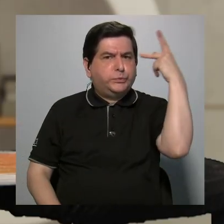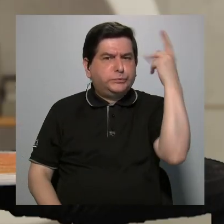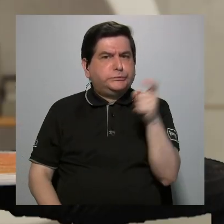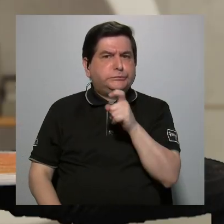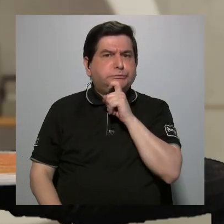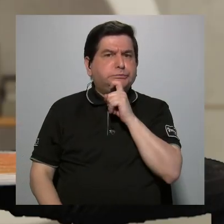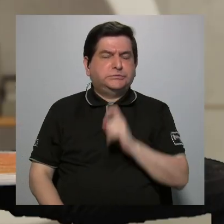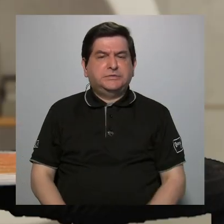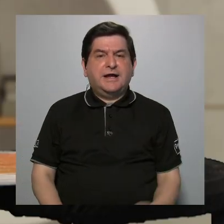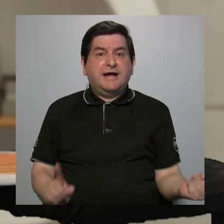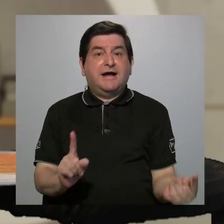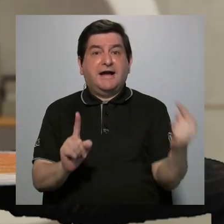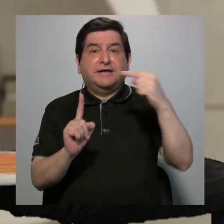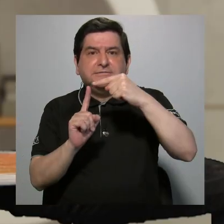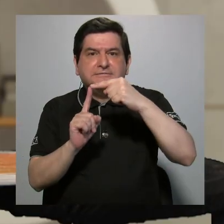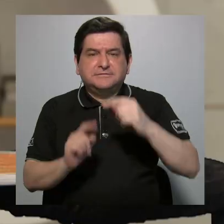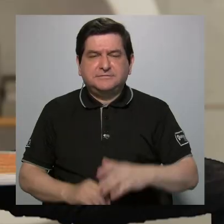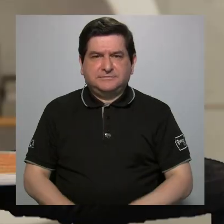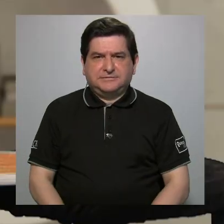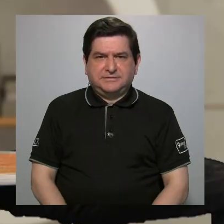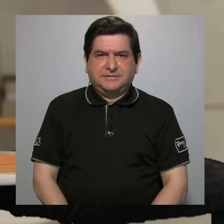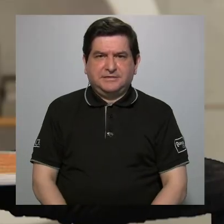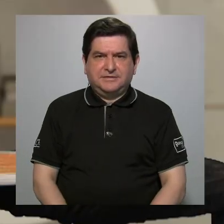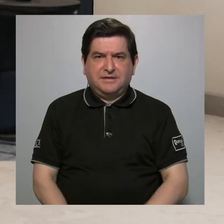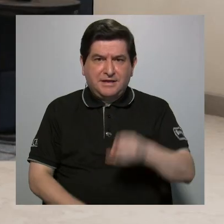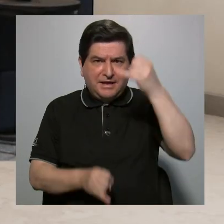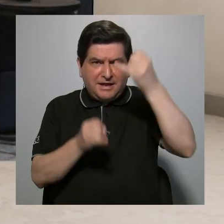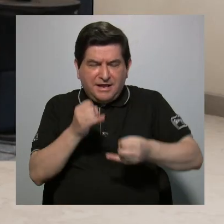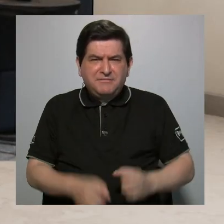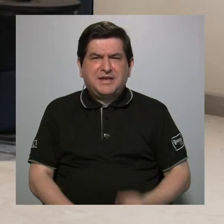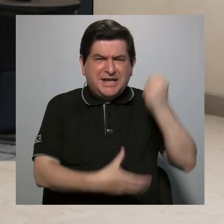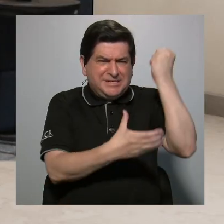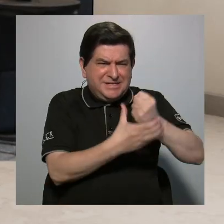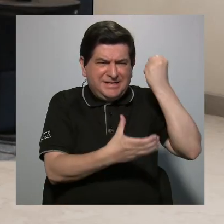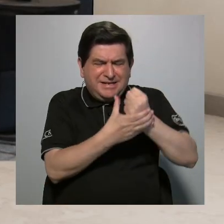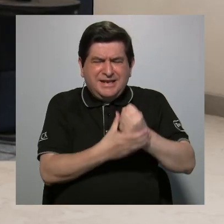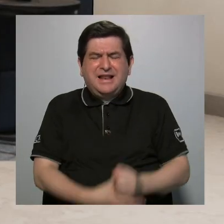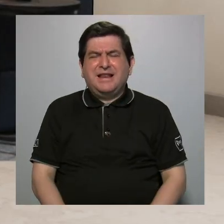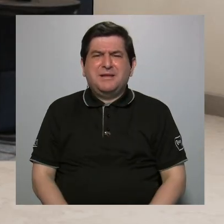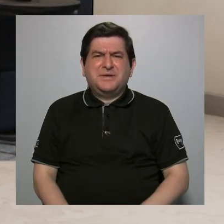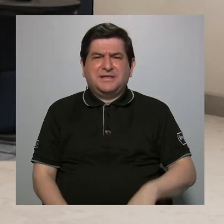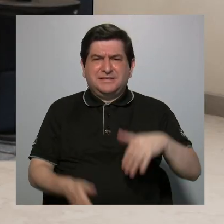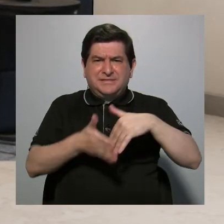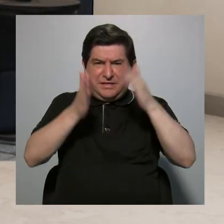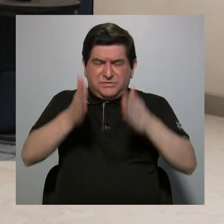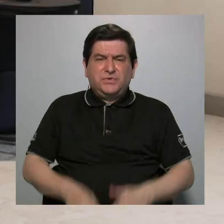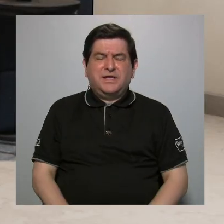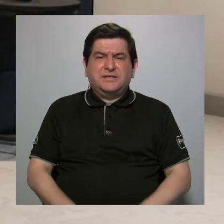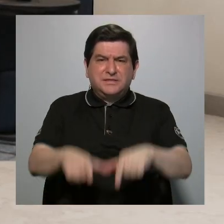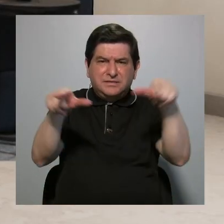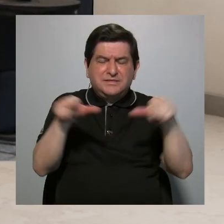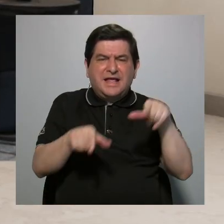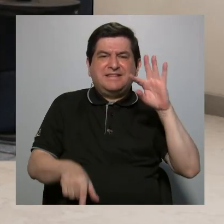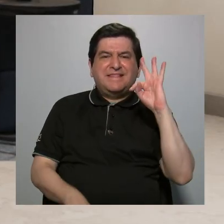políticamente, al grado de terminar con la gran matanza de Tlatelolco de los estudiantes,